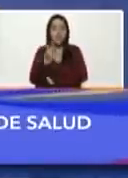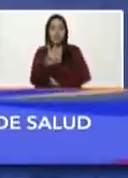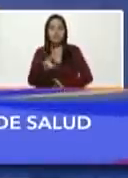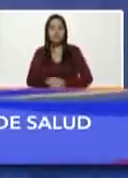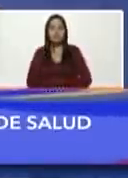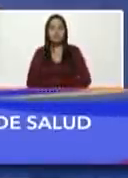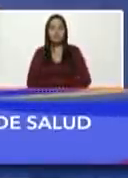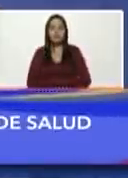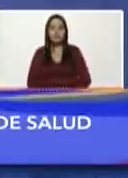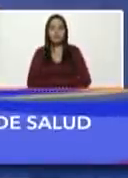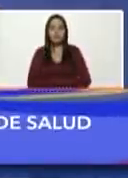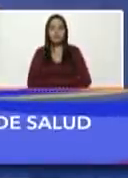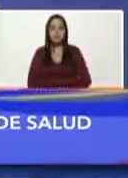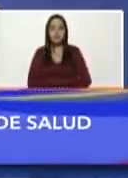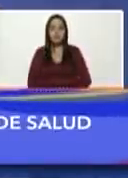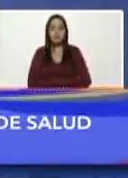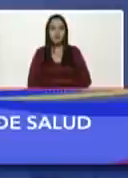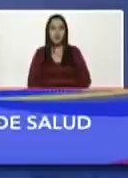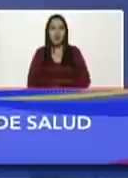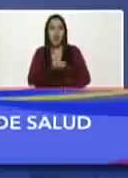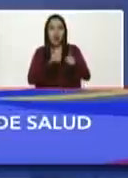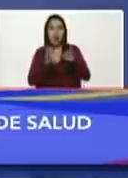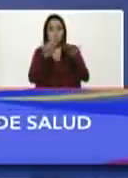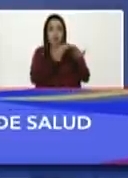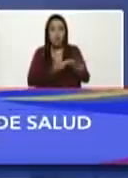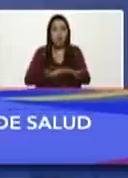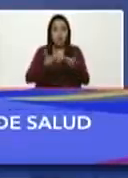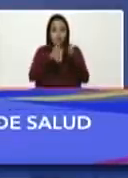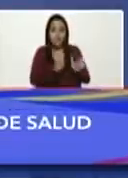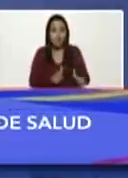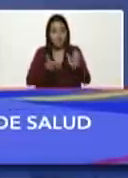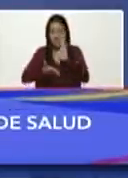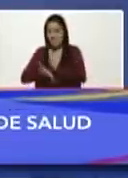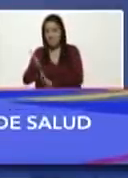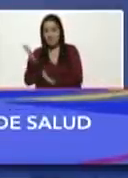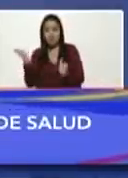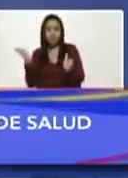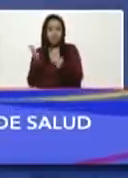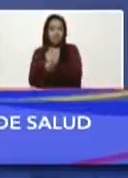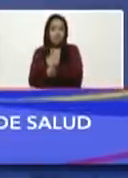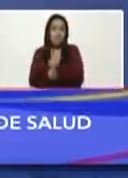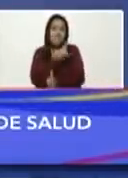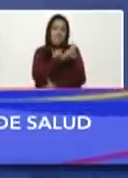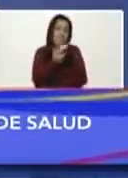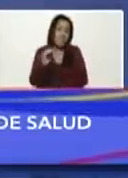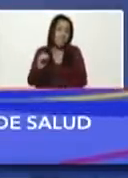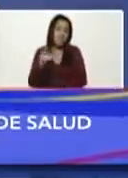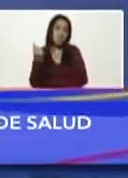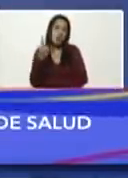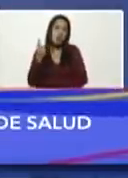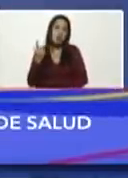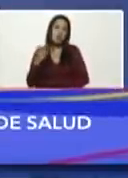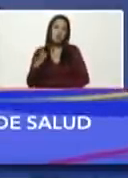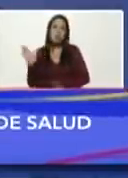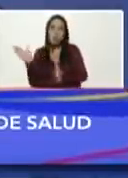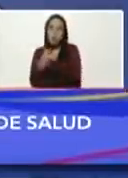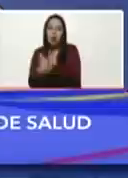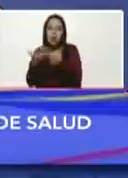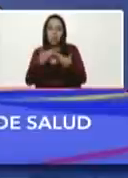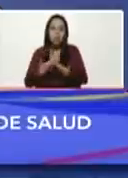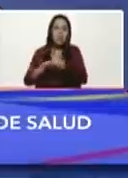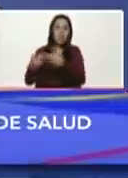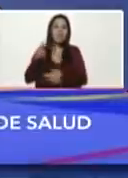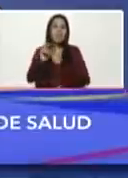100 estudiantes que iban a buscar cupos en las universidades, lo lograban 20 nada más en aquella época.